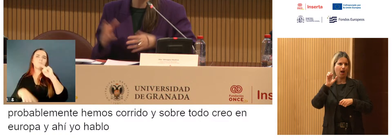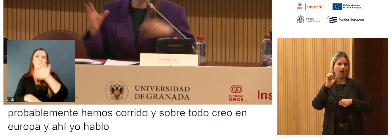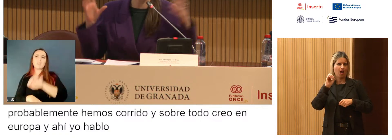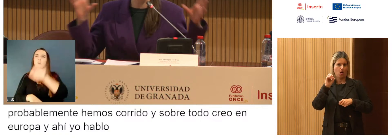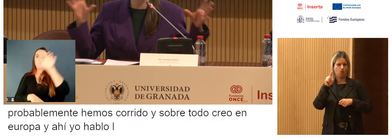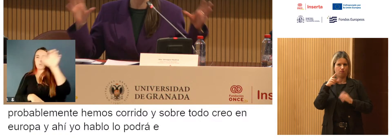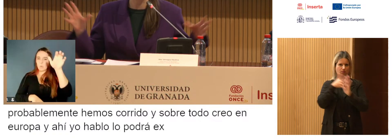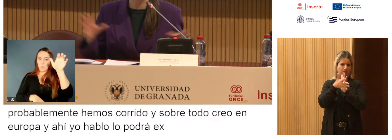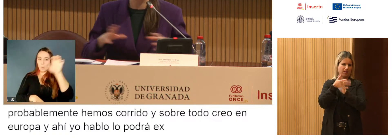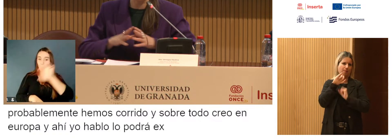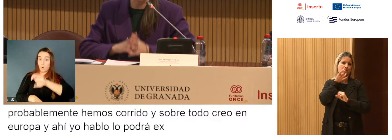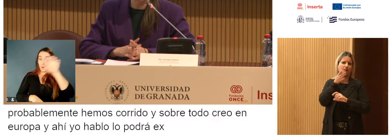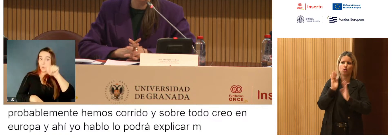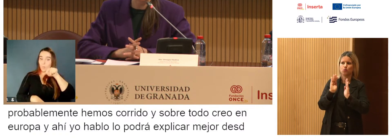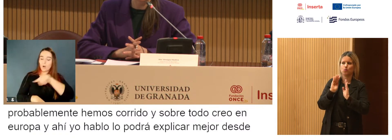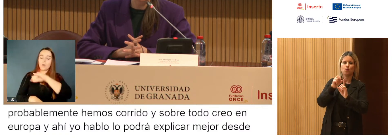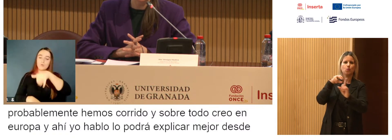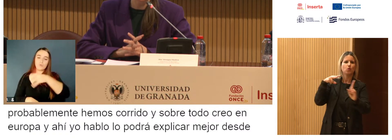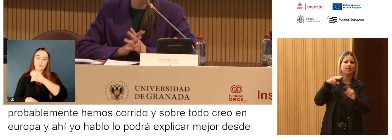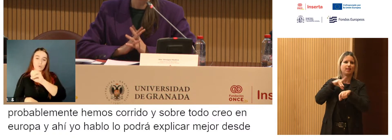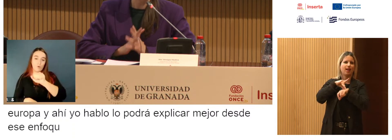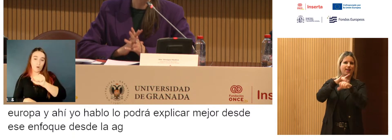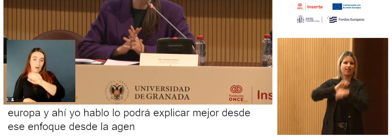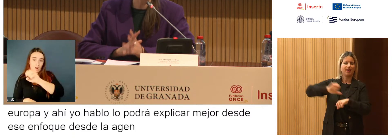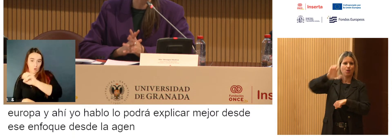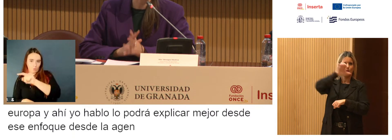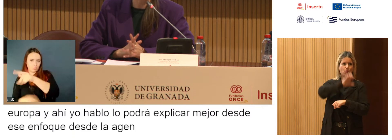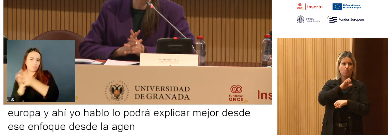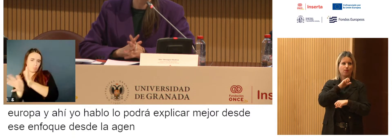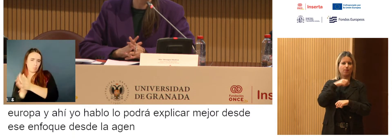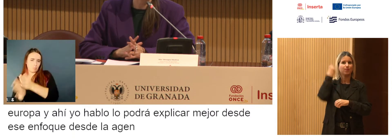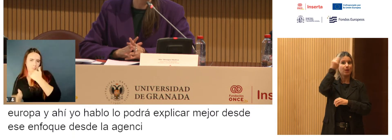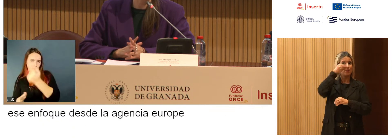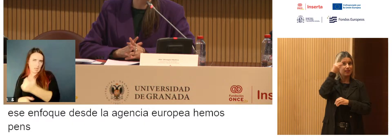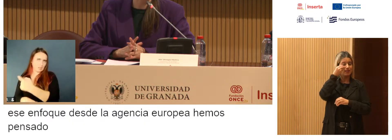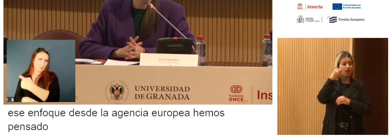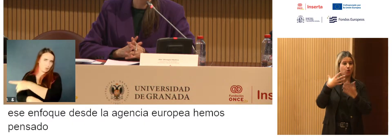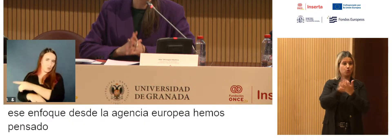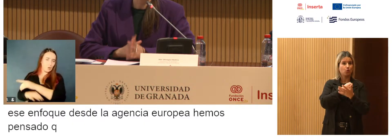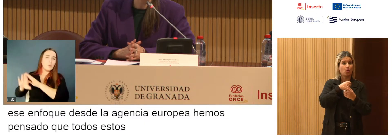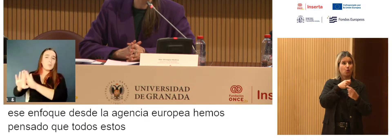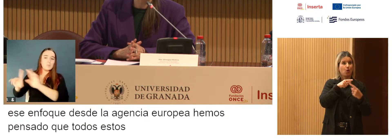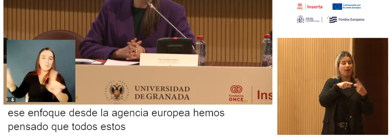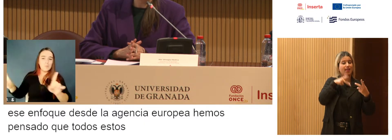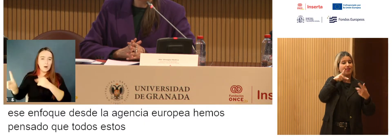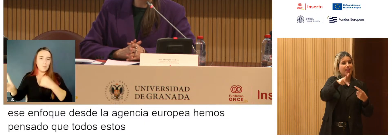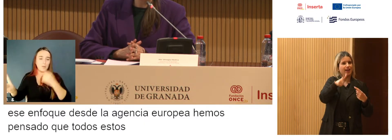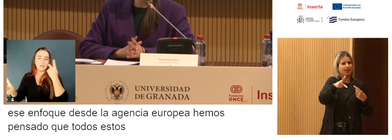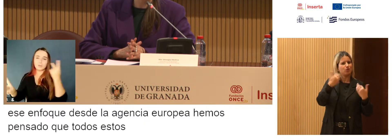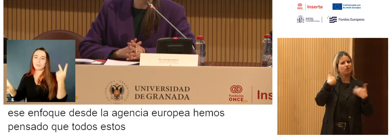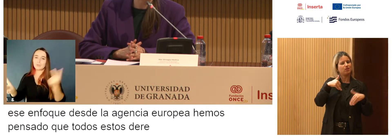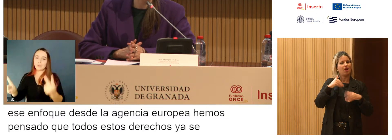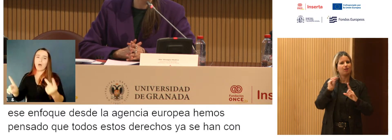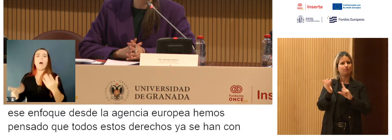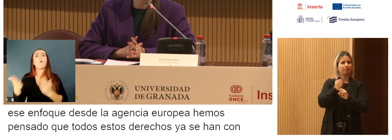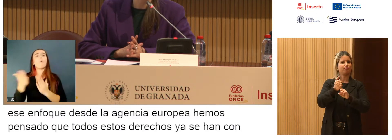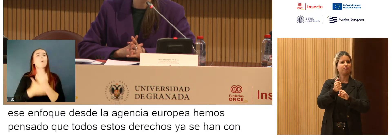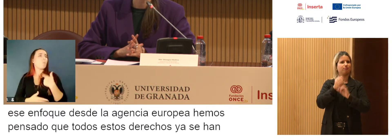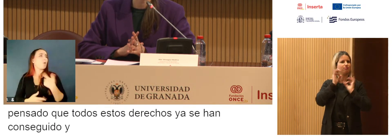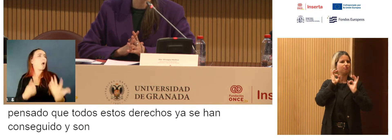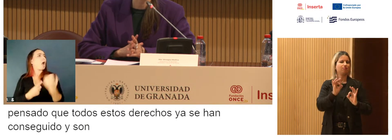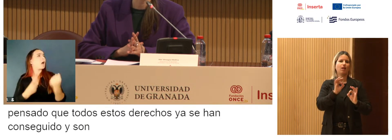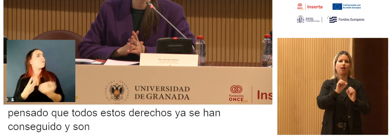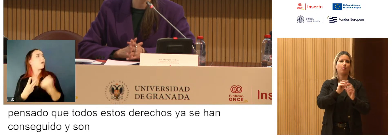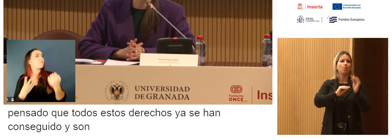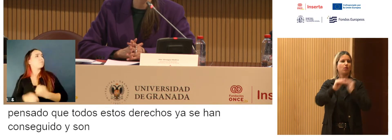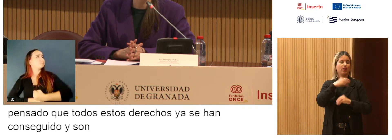explicar mejor desde ese enfoque, desde la Agencia Europea, hemos pensado que todos estos derechos ya se han conseguido y son inamovibles